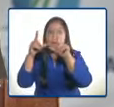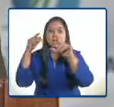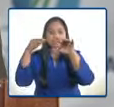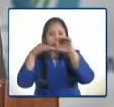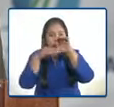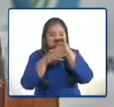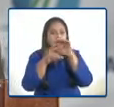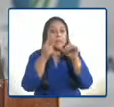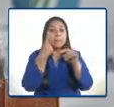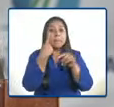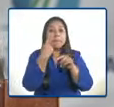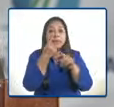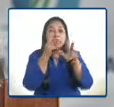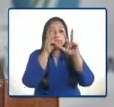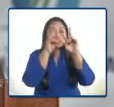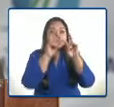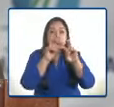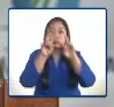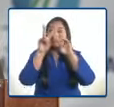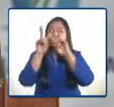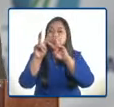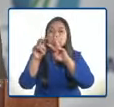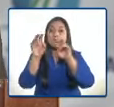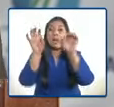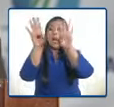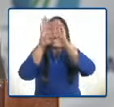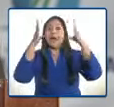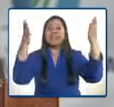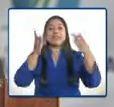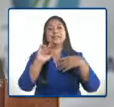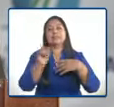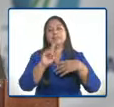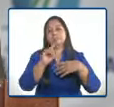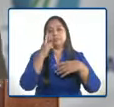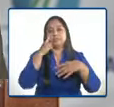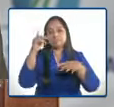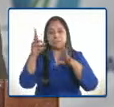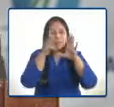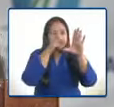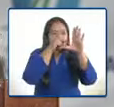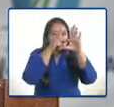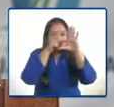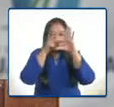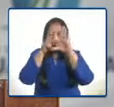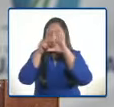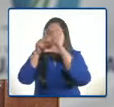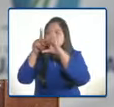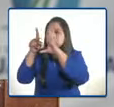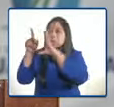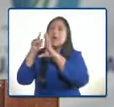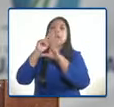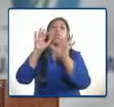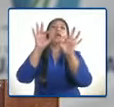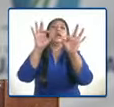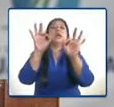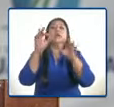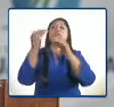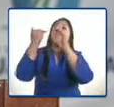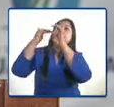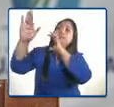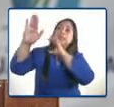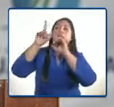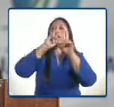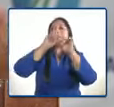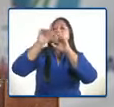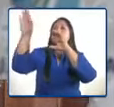inspeccionar en forma no intrusiva el 100% de los contenedores de importación y de exportación. De tal